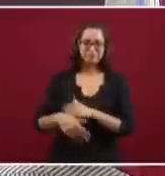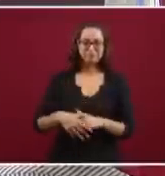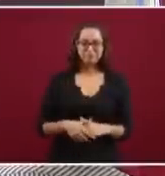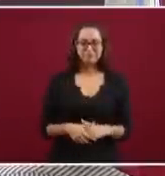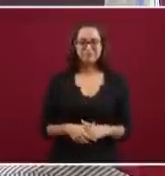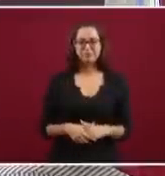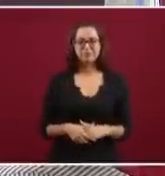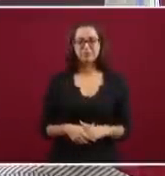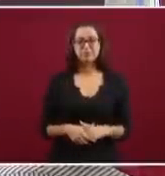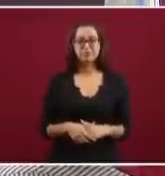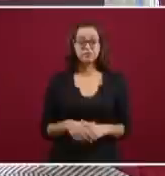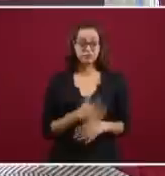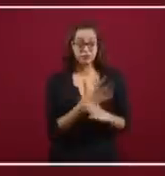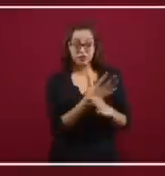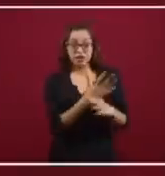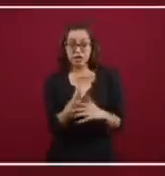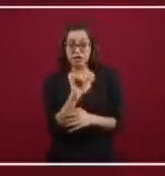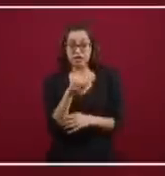Y es el INEGI.